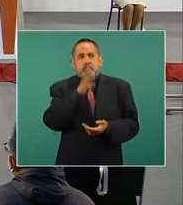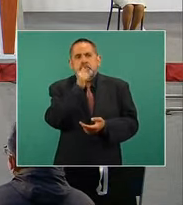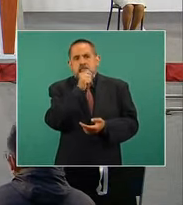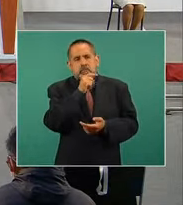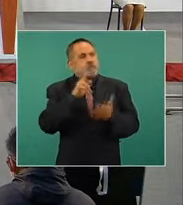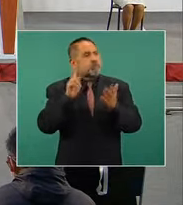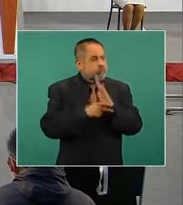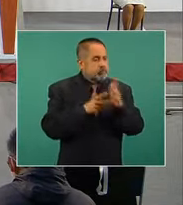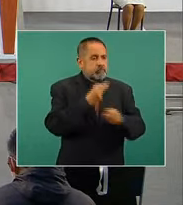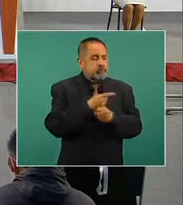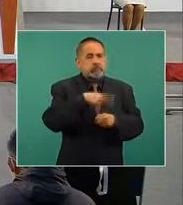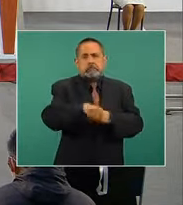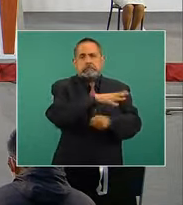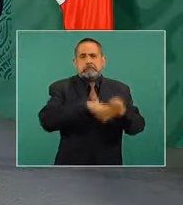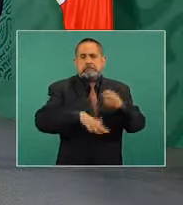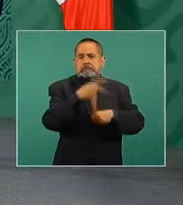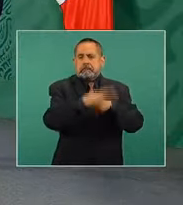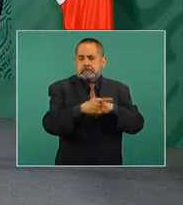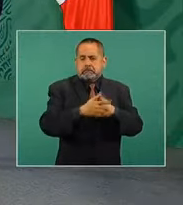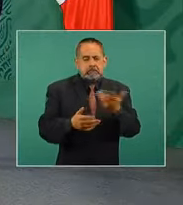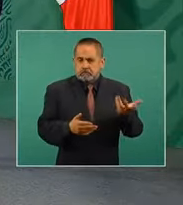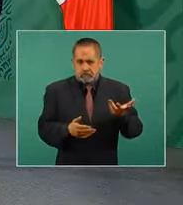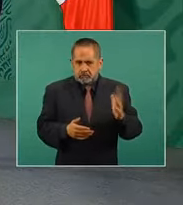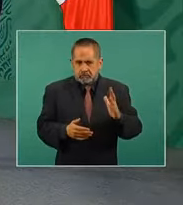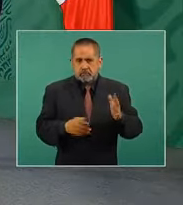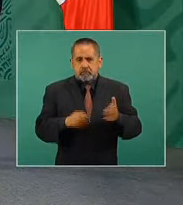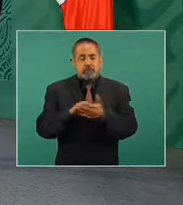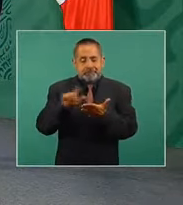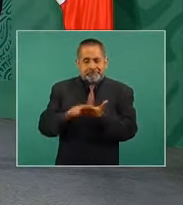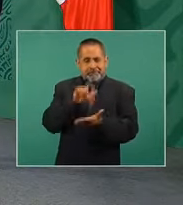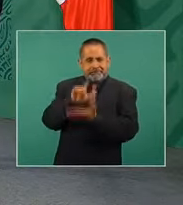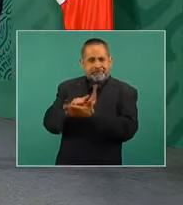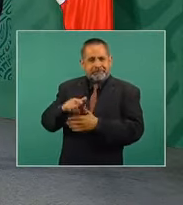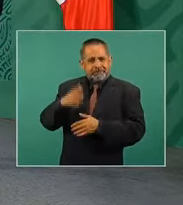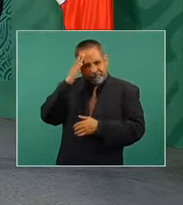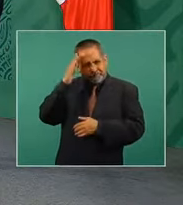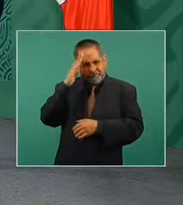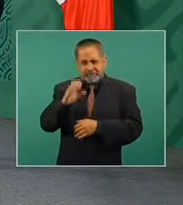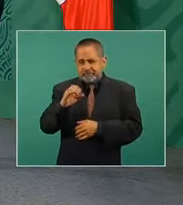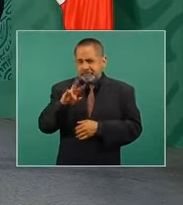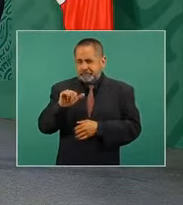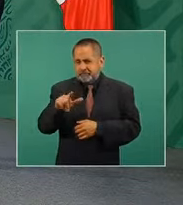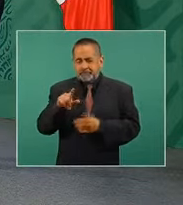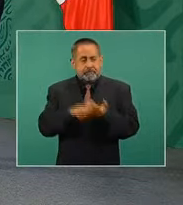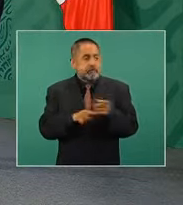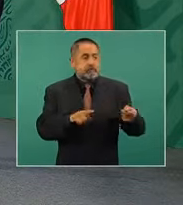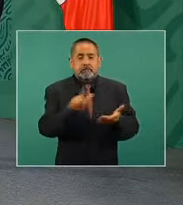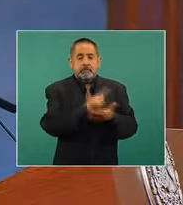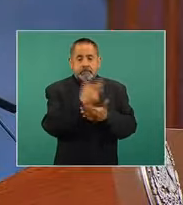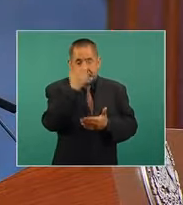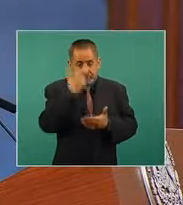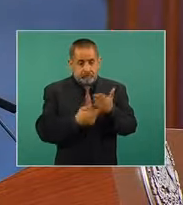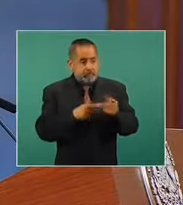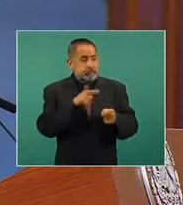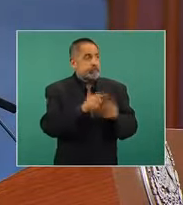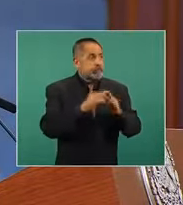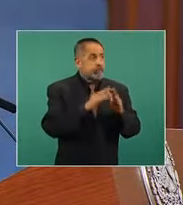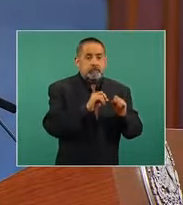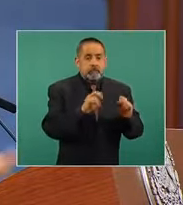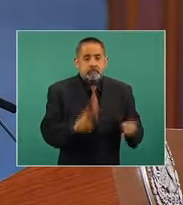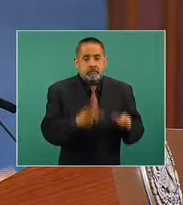recuperar. O sea, simplemente porque la Ley General de Protección Civil indica que sería un delito recuperar o revender esas